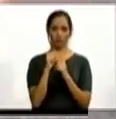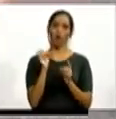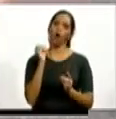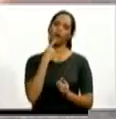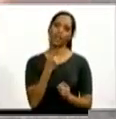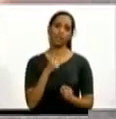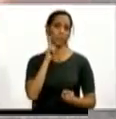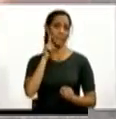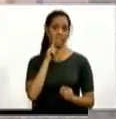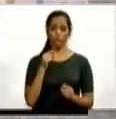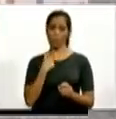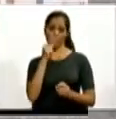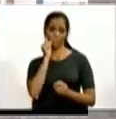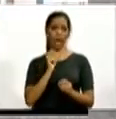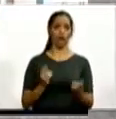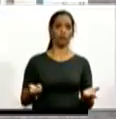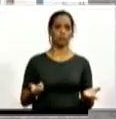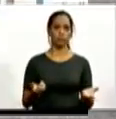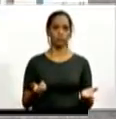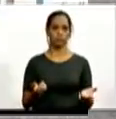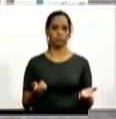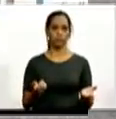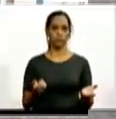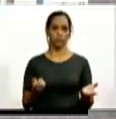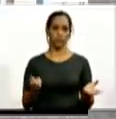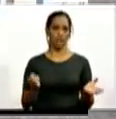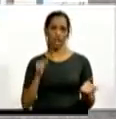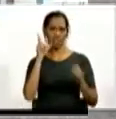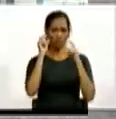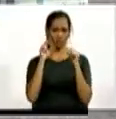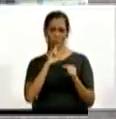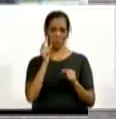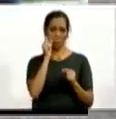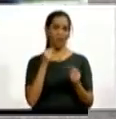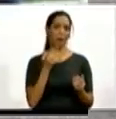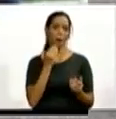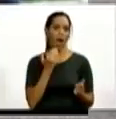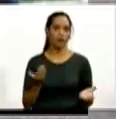eso es mentira, ese no es mi papá. Ese señor que está ahí en esa foto no es mi papá.